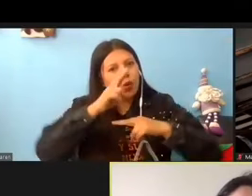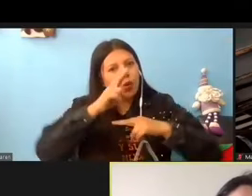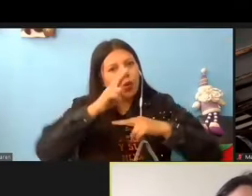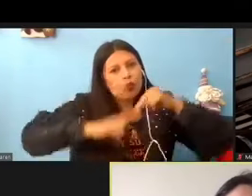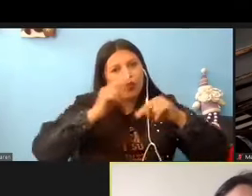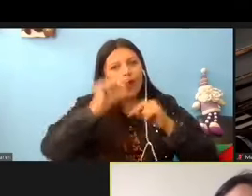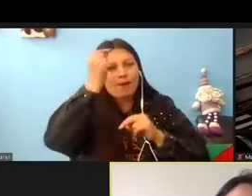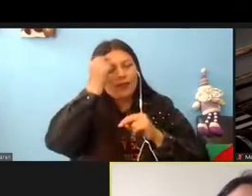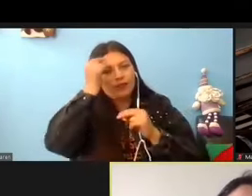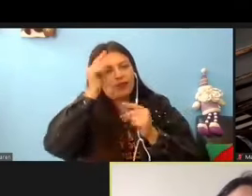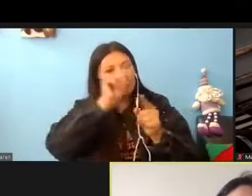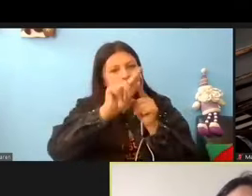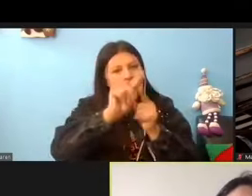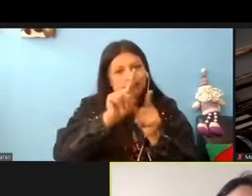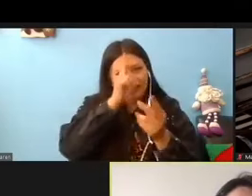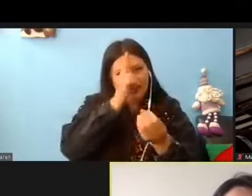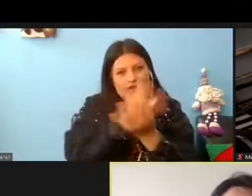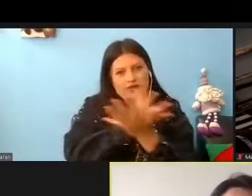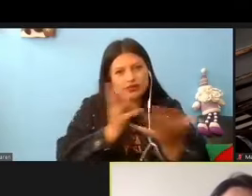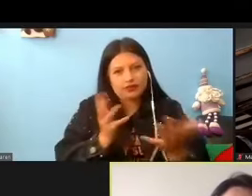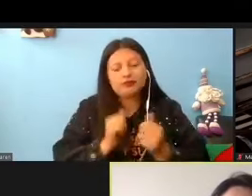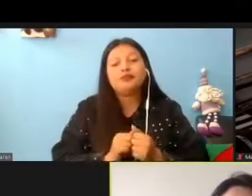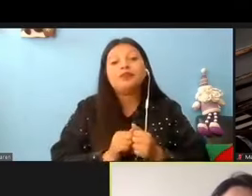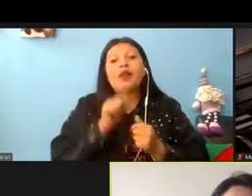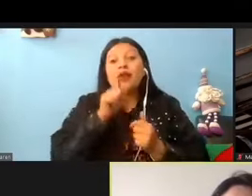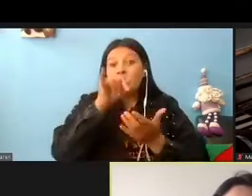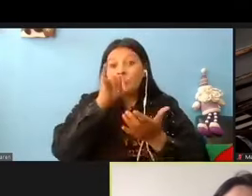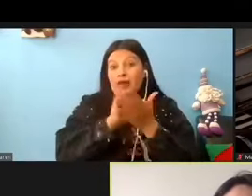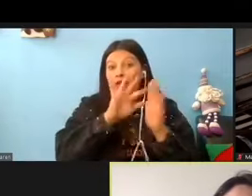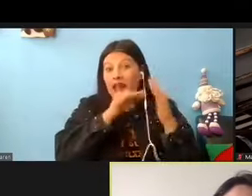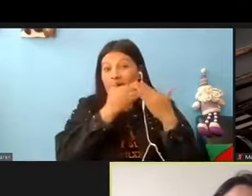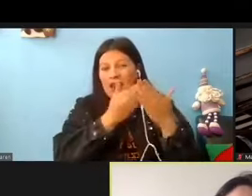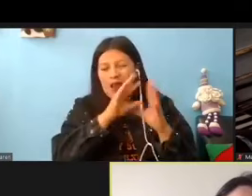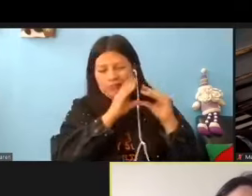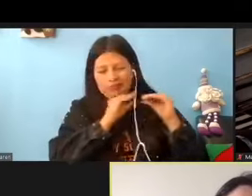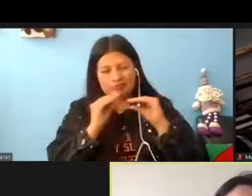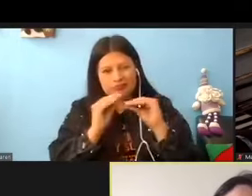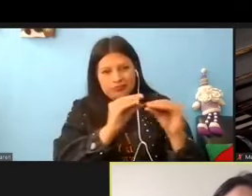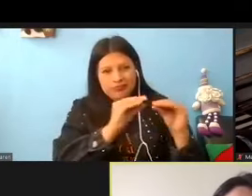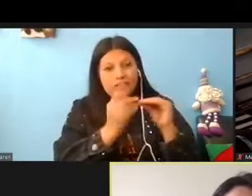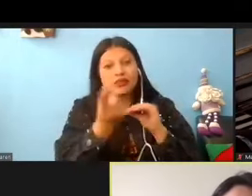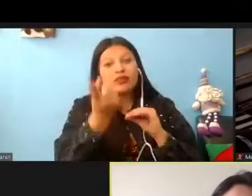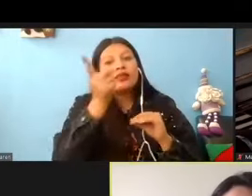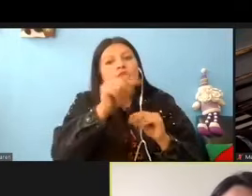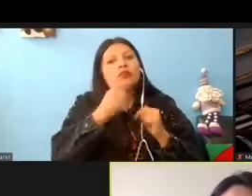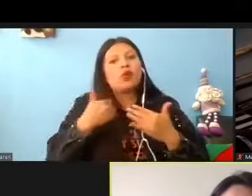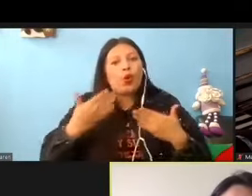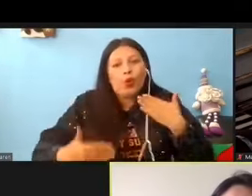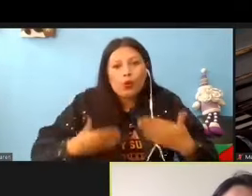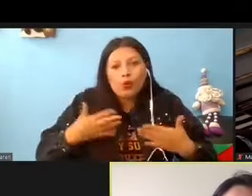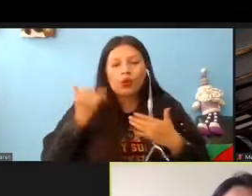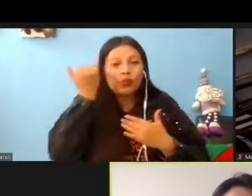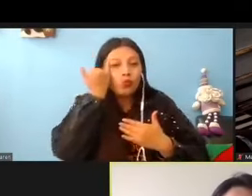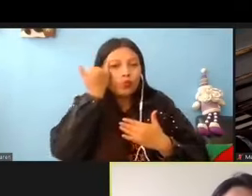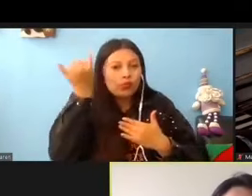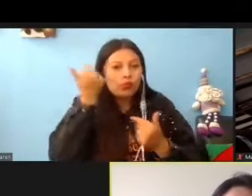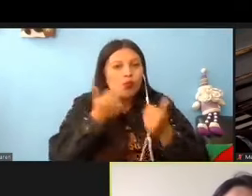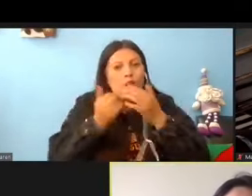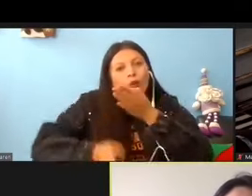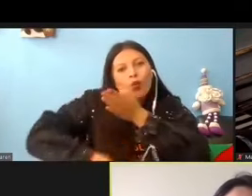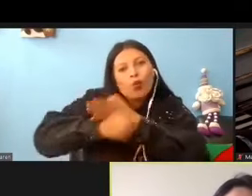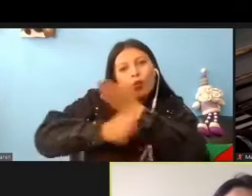de memorias plurales. Y en ese marco, pues, también muy contentos de esta idea de